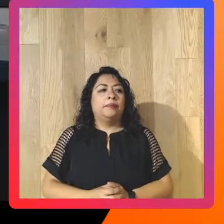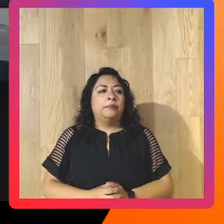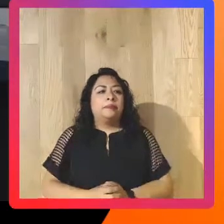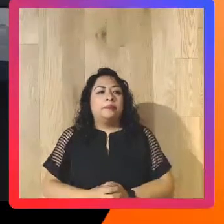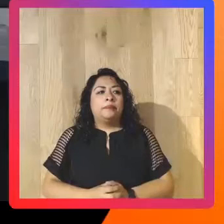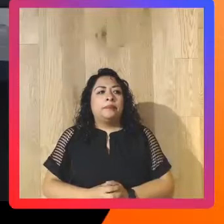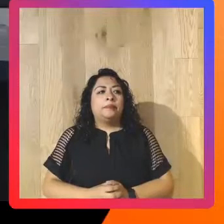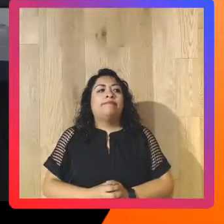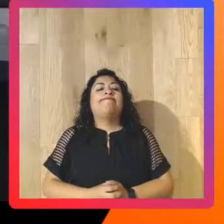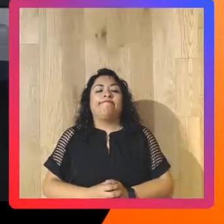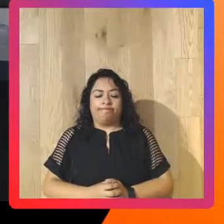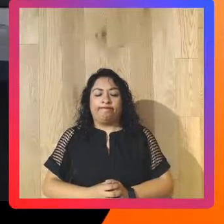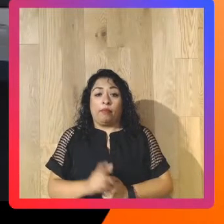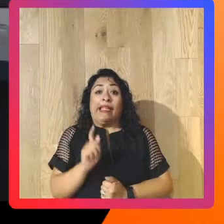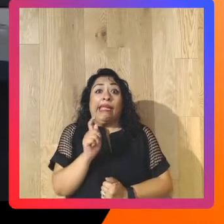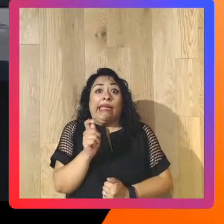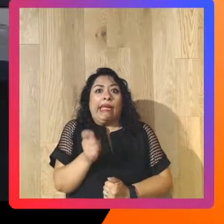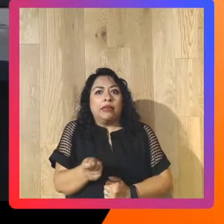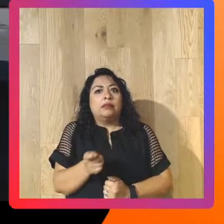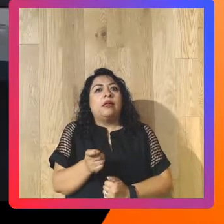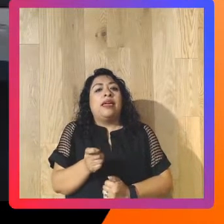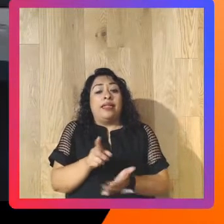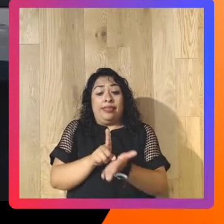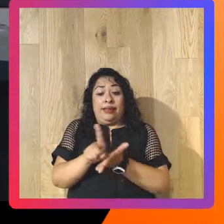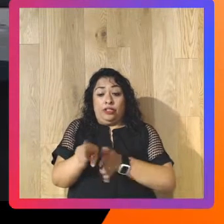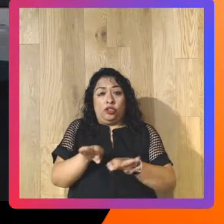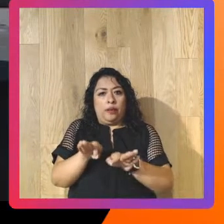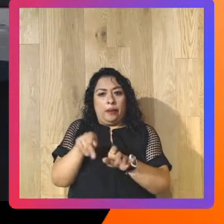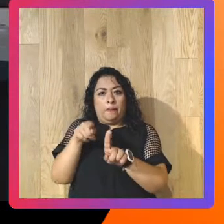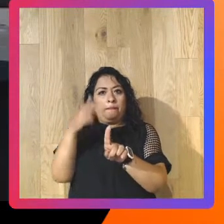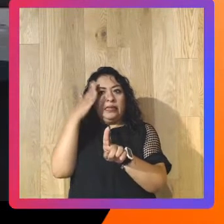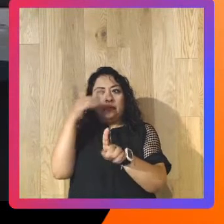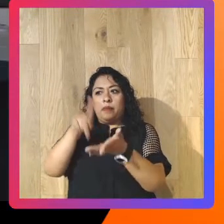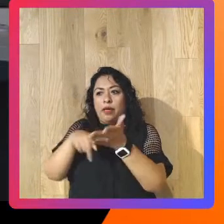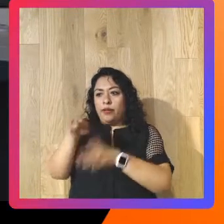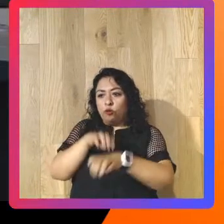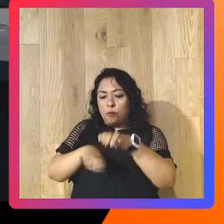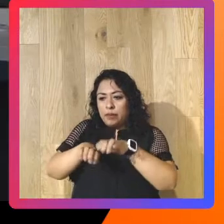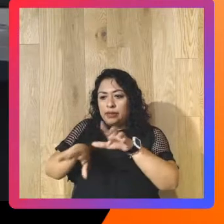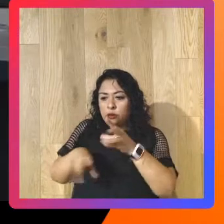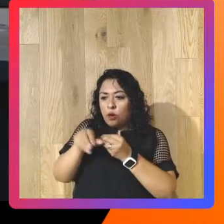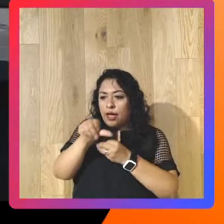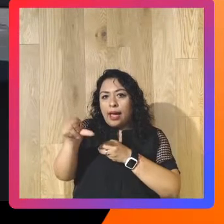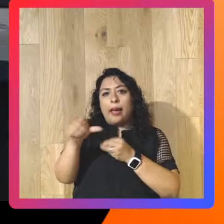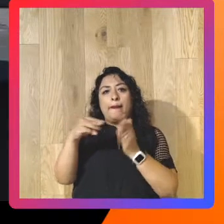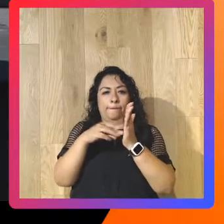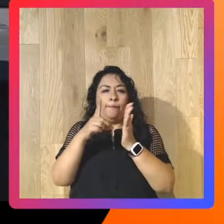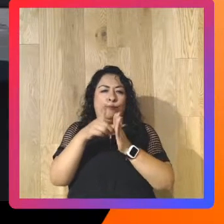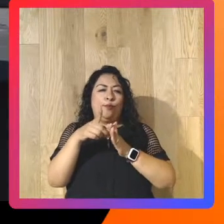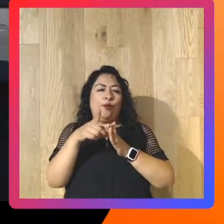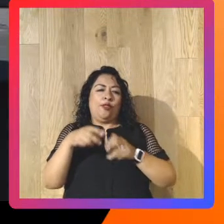Y esto significa poner los derechos laborales al centro de la empresa como parte del modelo de